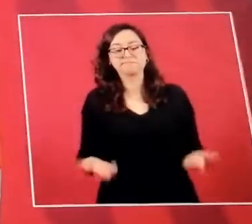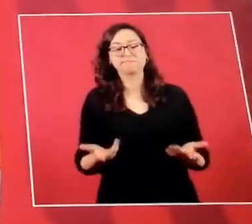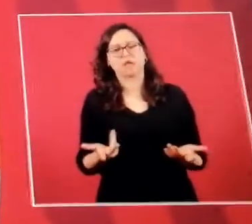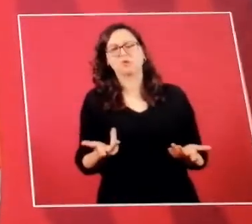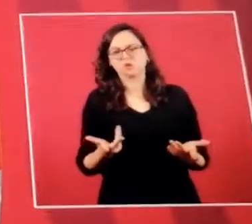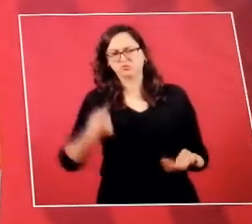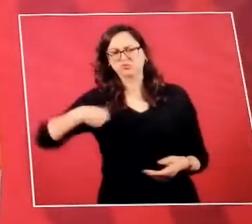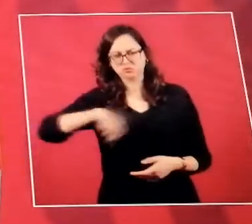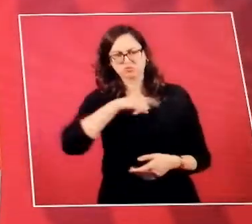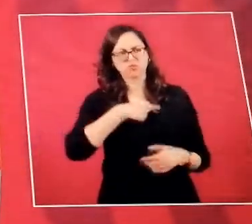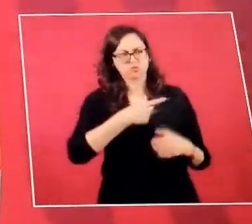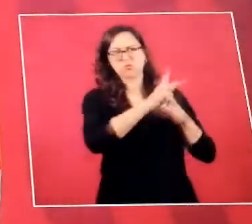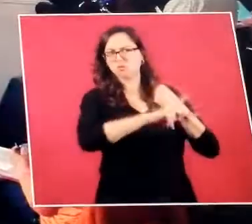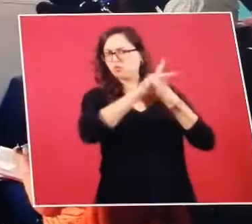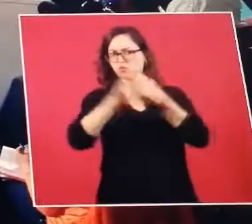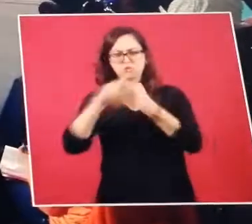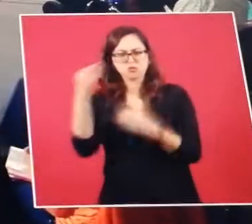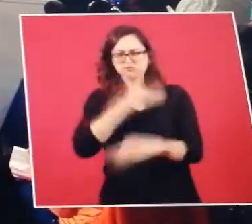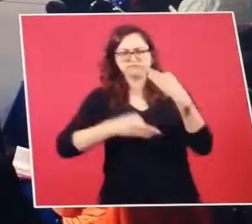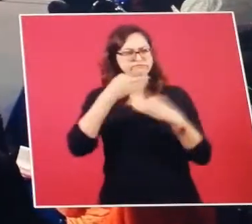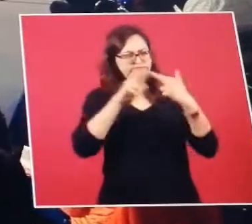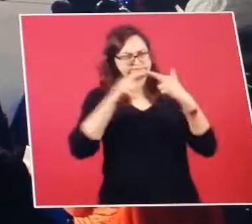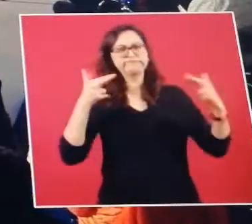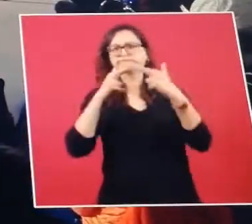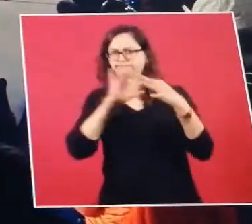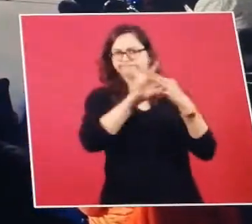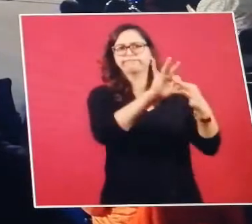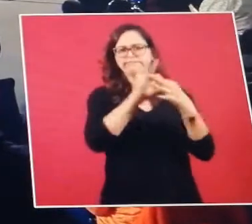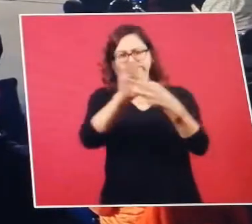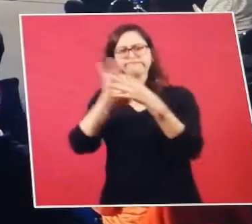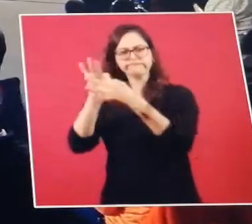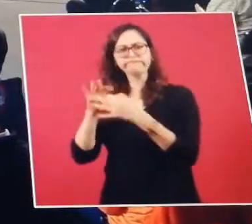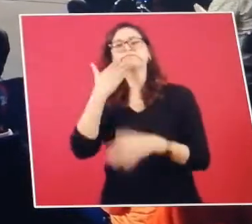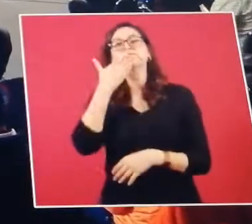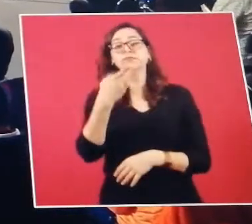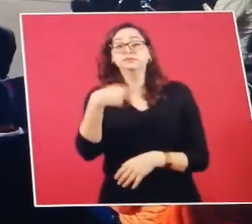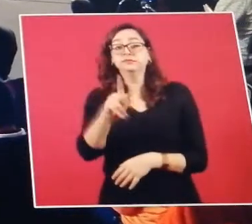con todos los gobiernos del mundo, en especial con el gobierno de Estados Unidos, pero es una relación de respeto.